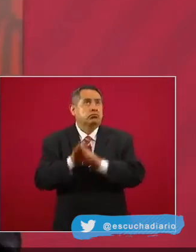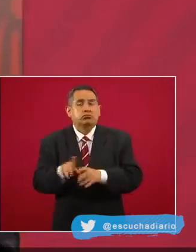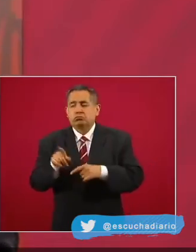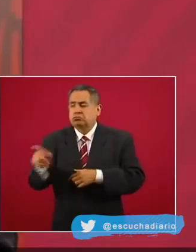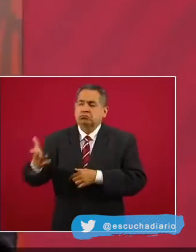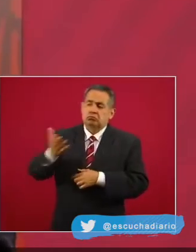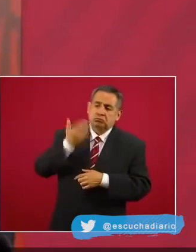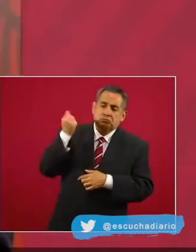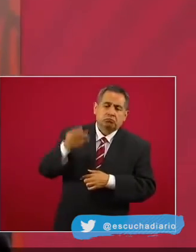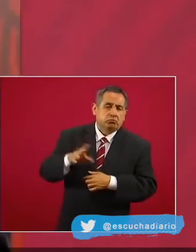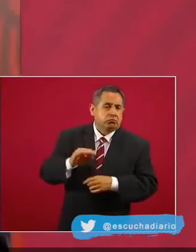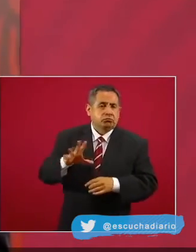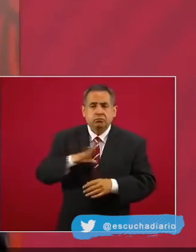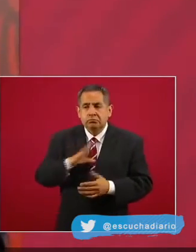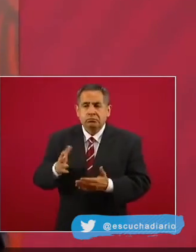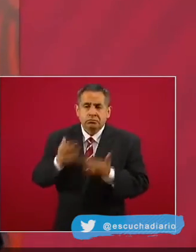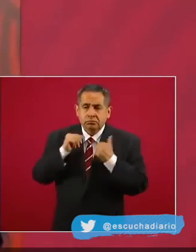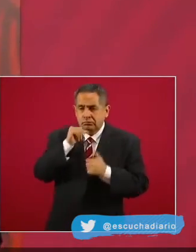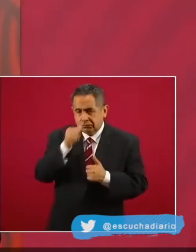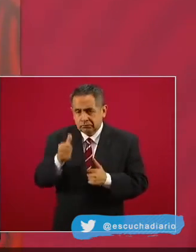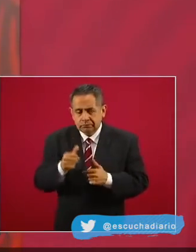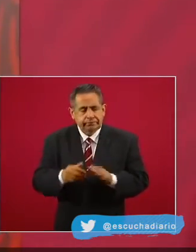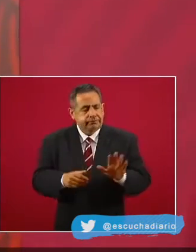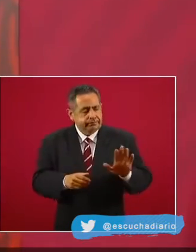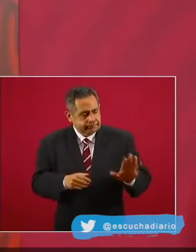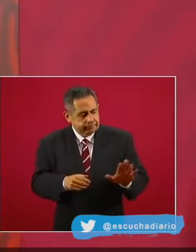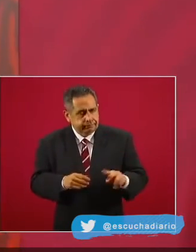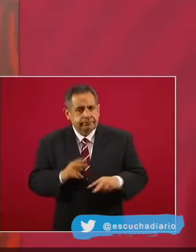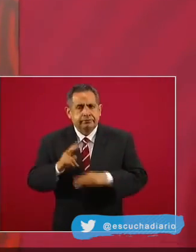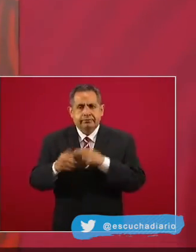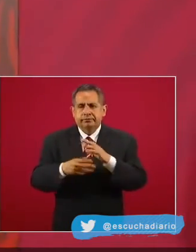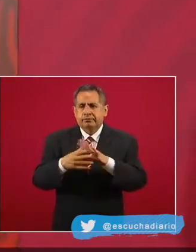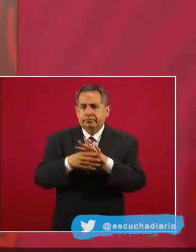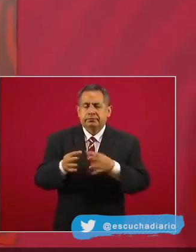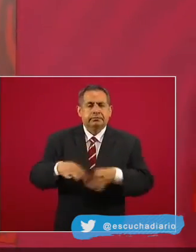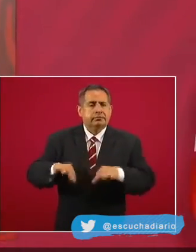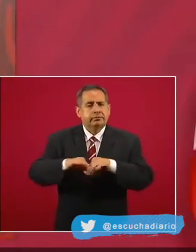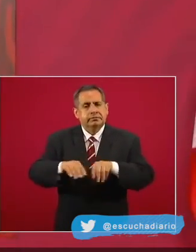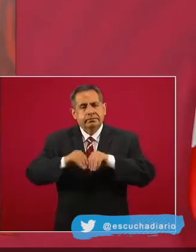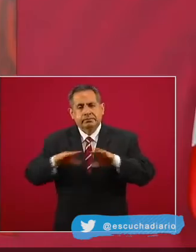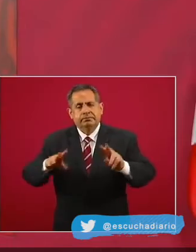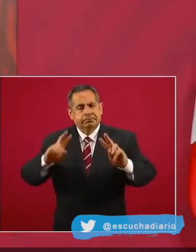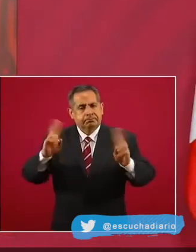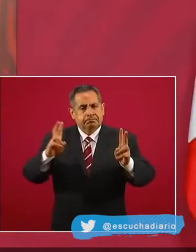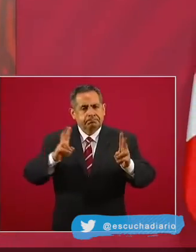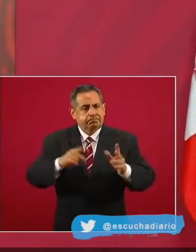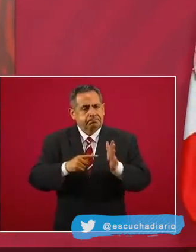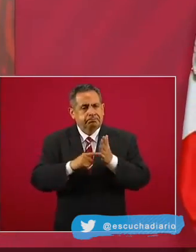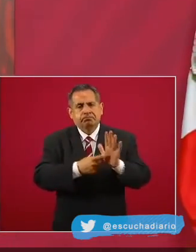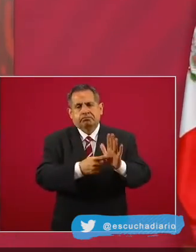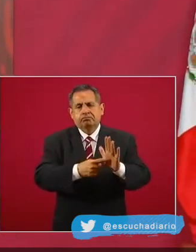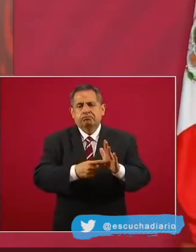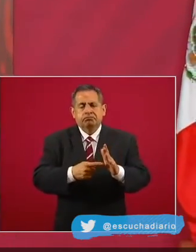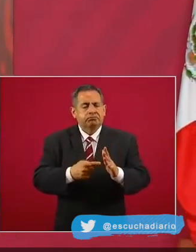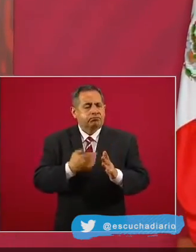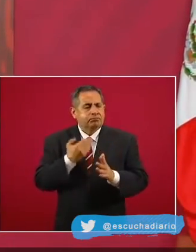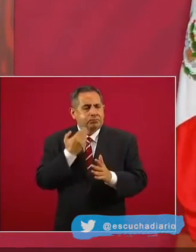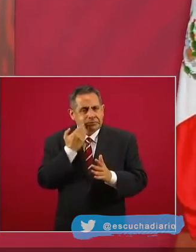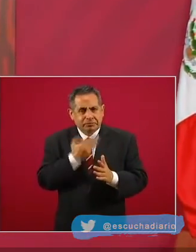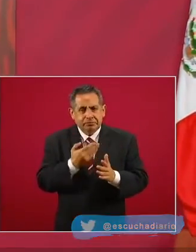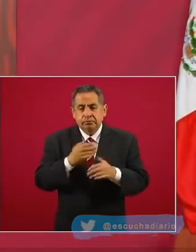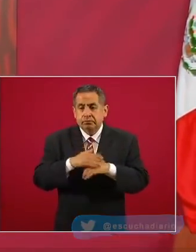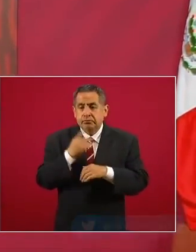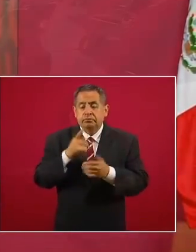transparencia, y menciona nuevamente que es lo mismo que se le ha pedido a Twitter, para evitar el uso de bots que intentan desvirtuar y manipular de